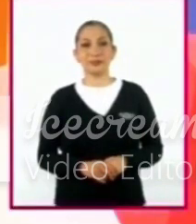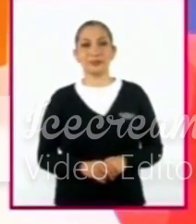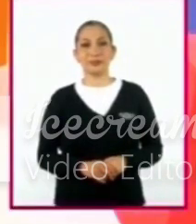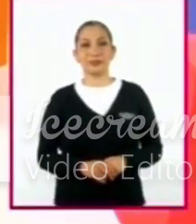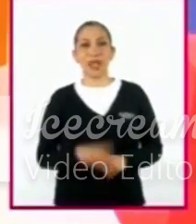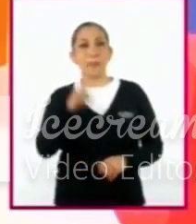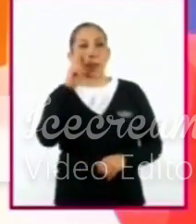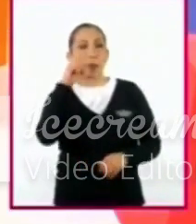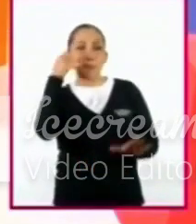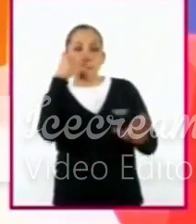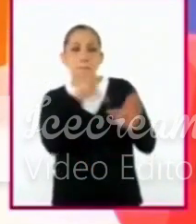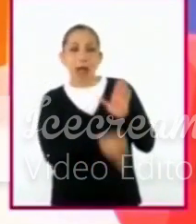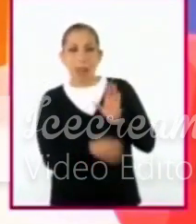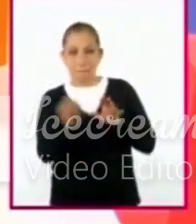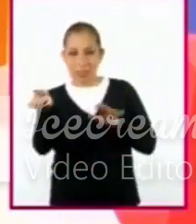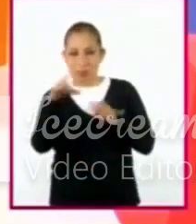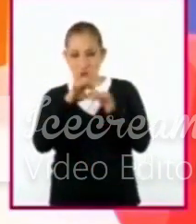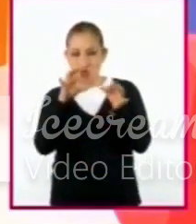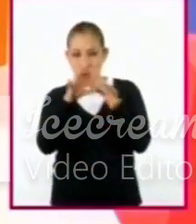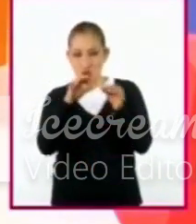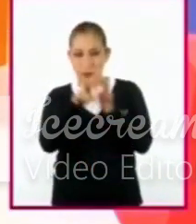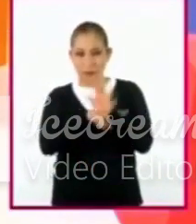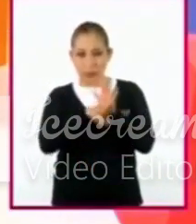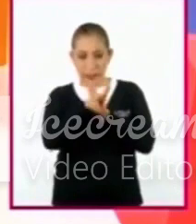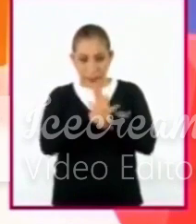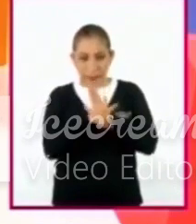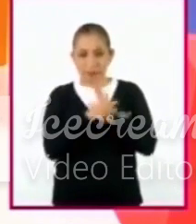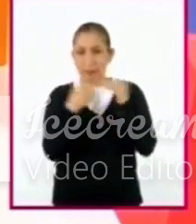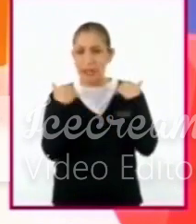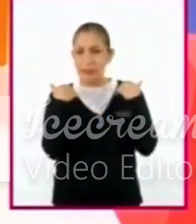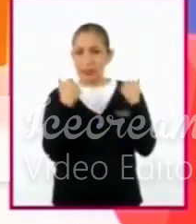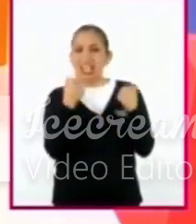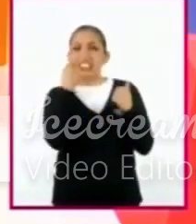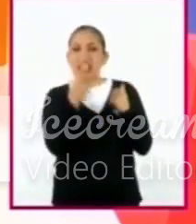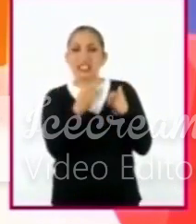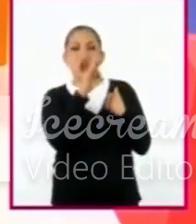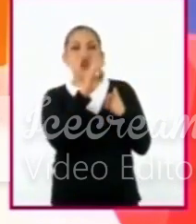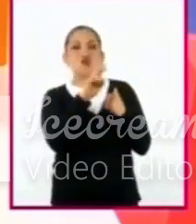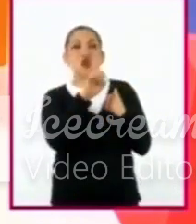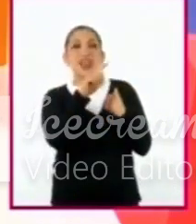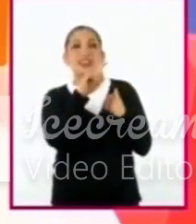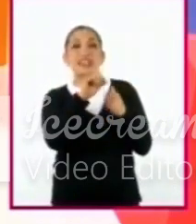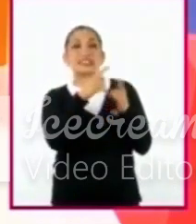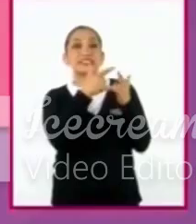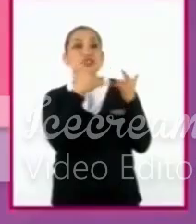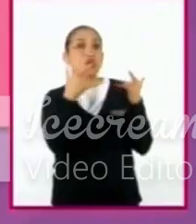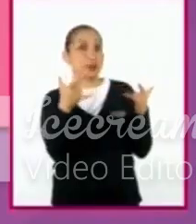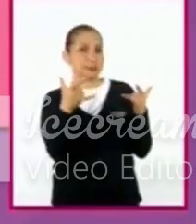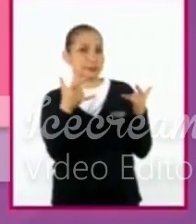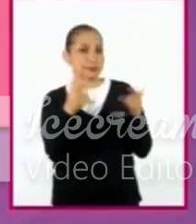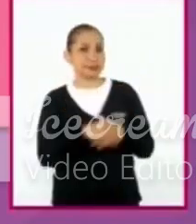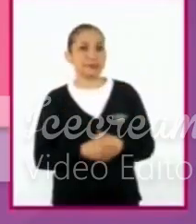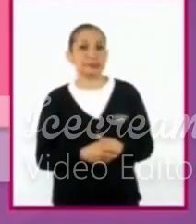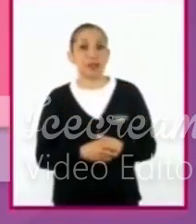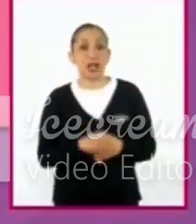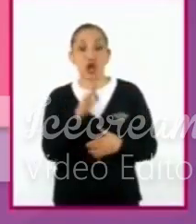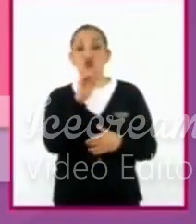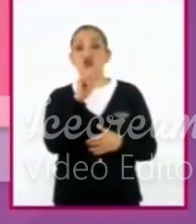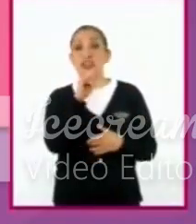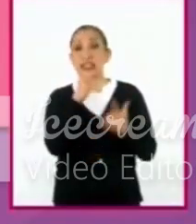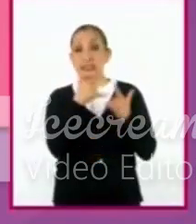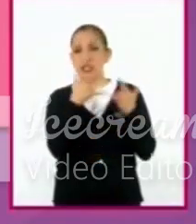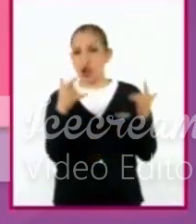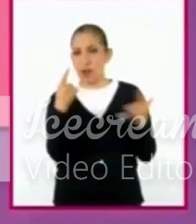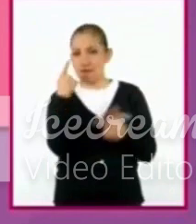Veamos a detalle lo planteado por el video. Entendamos qué son las fuentes históricas. Las fuentes